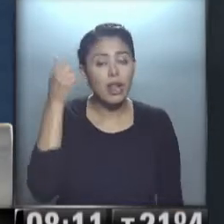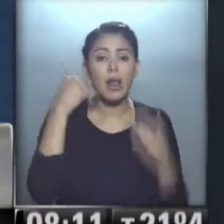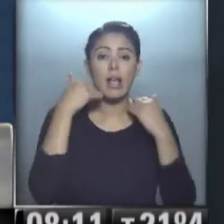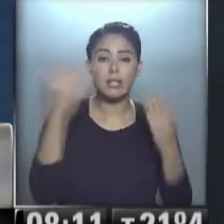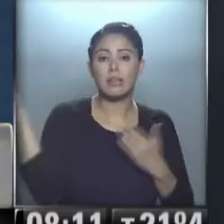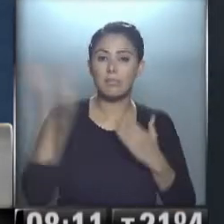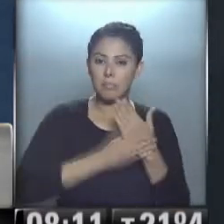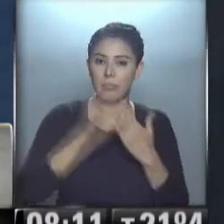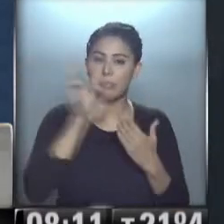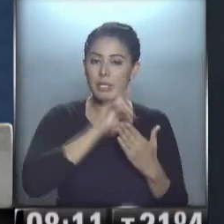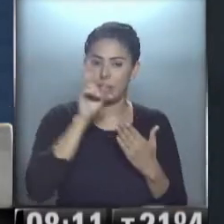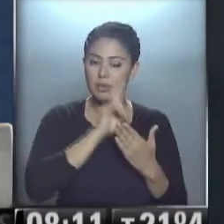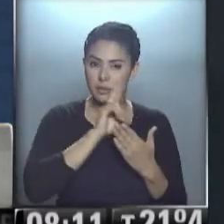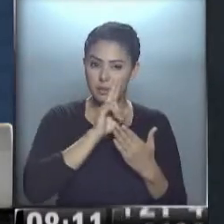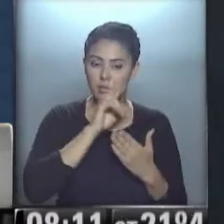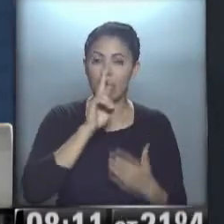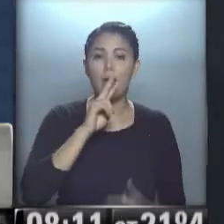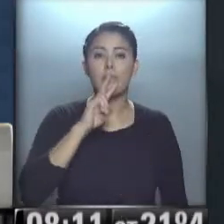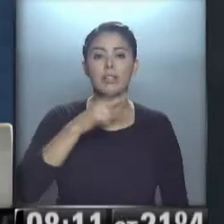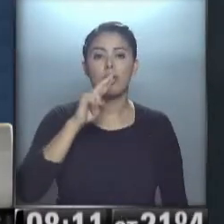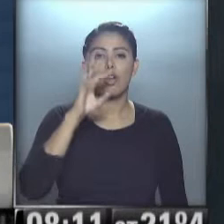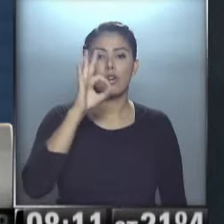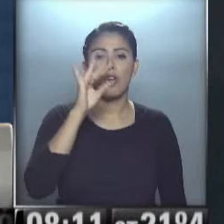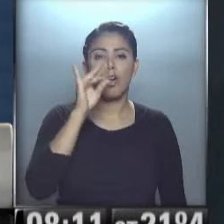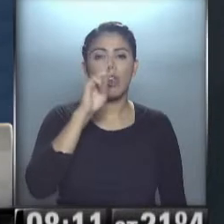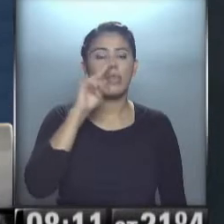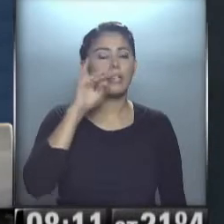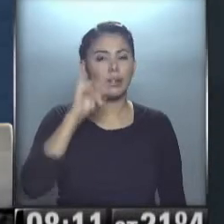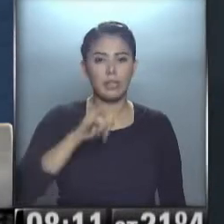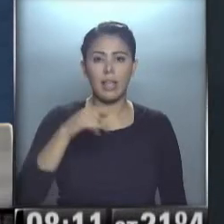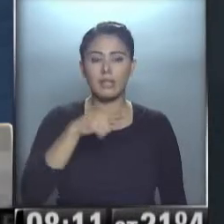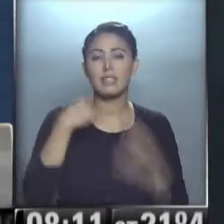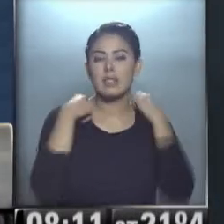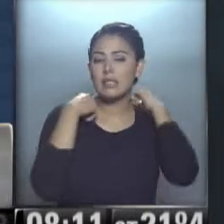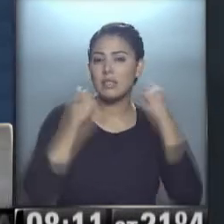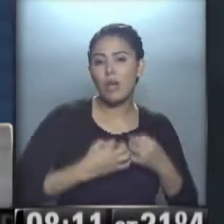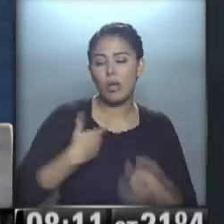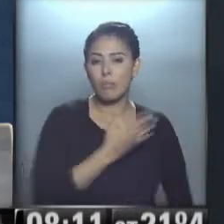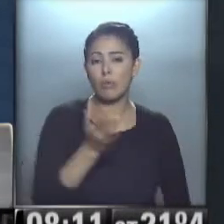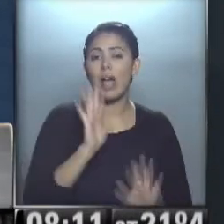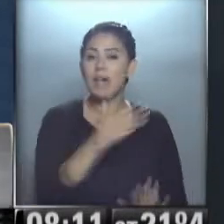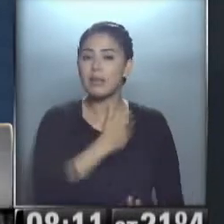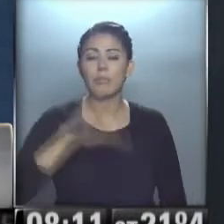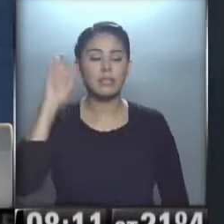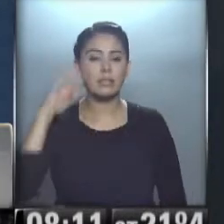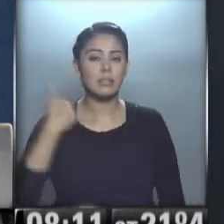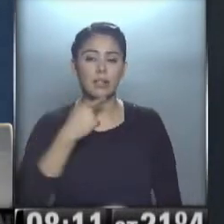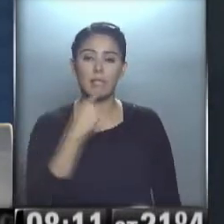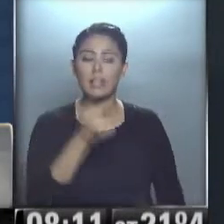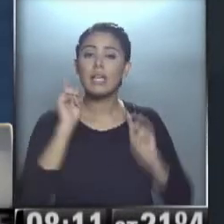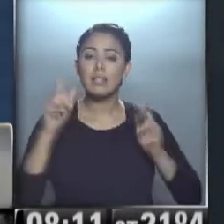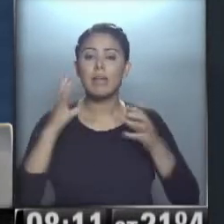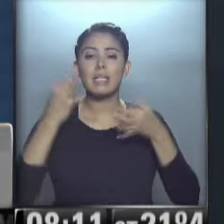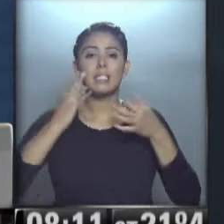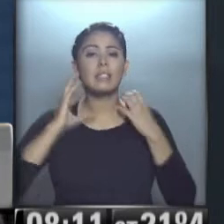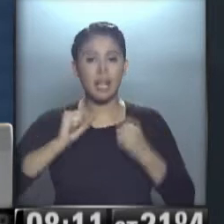ministra María Cecilia Rodríguez, de Seguridad Pública, por instrucción de la presidenta Cristina Fernández de Kirchner y con el secretario de Seguridad, Sergio